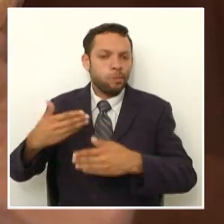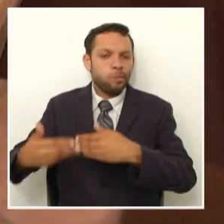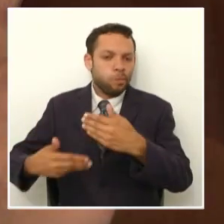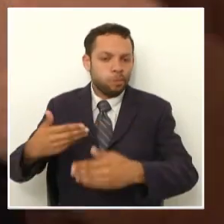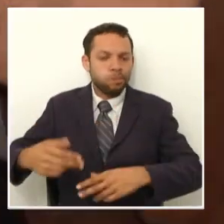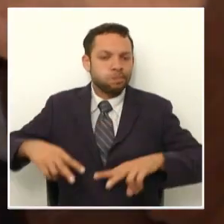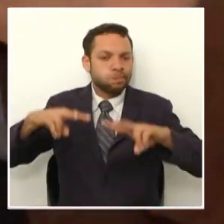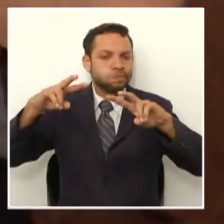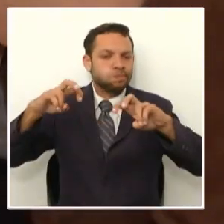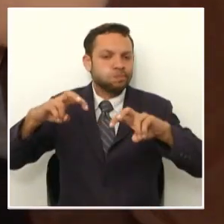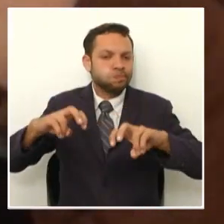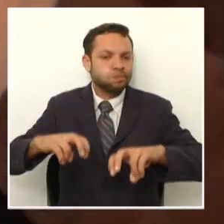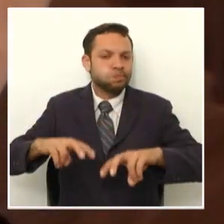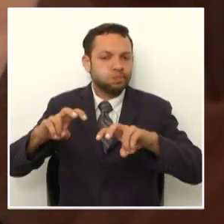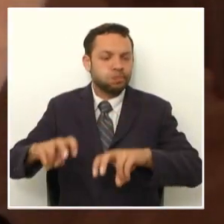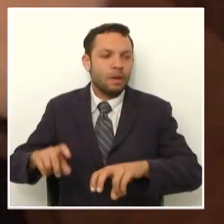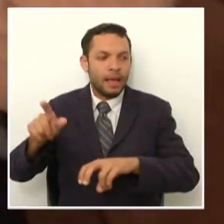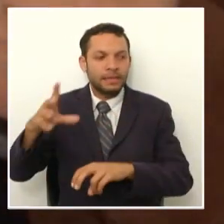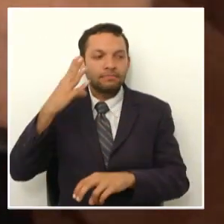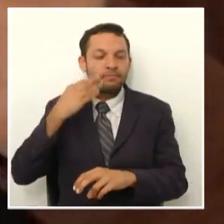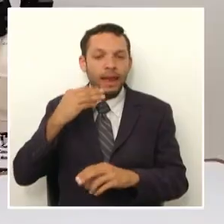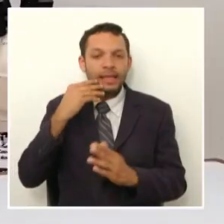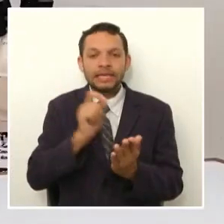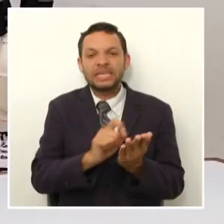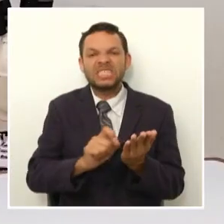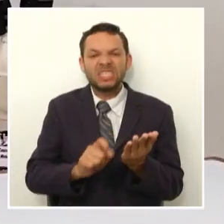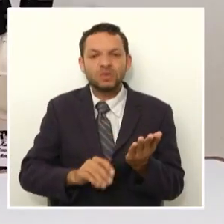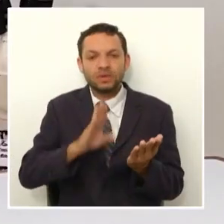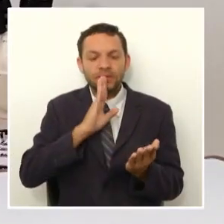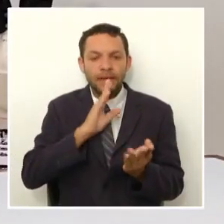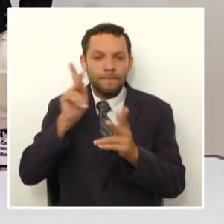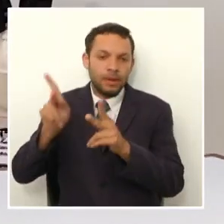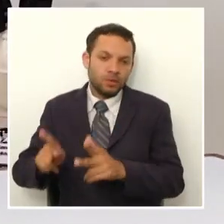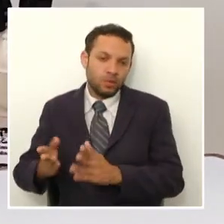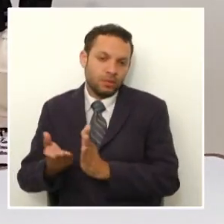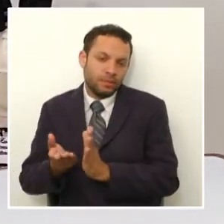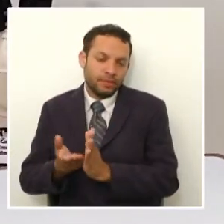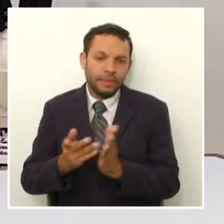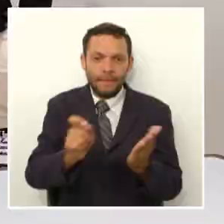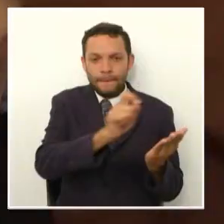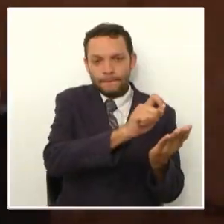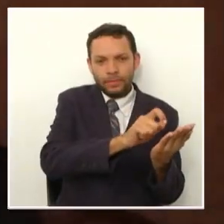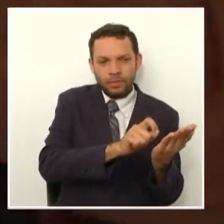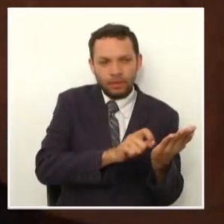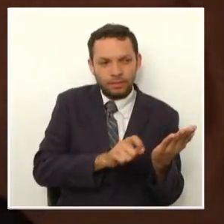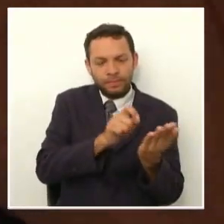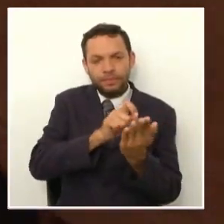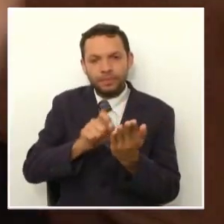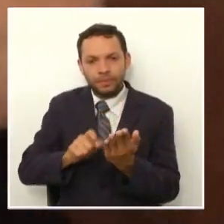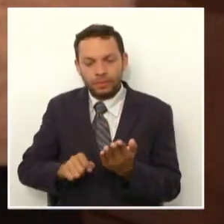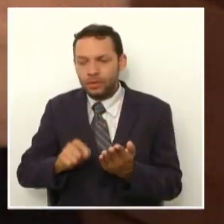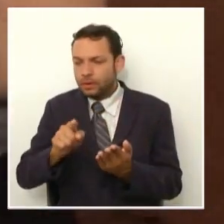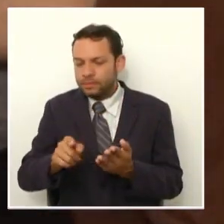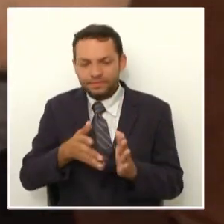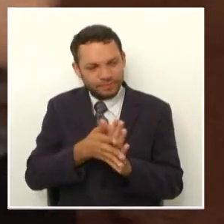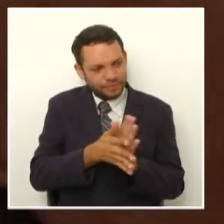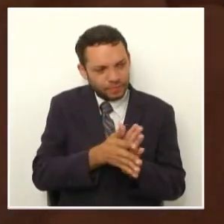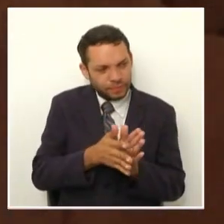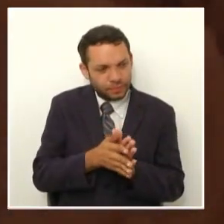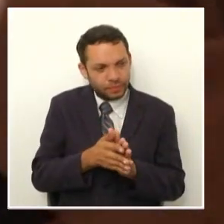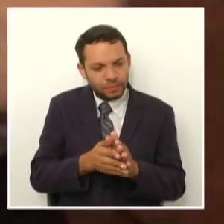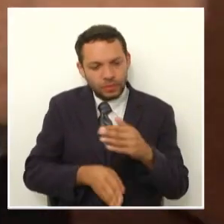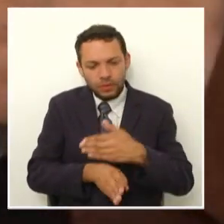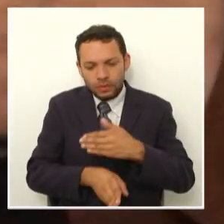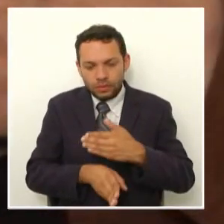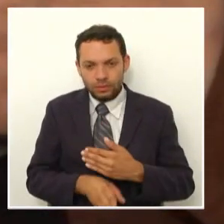esto fue escrito por los estudiantes, ¿no es cierto? Hubo uno primero que se llamó El Dedo y hubo otro luego que siguió que se